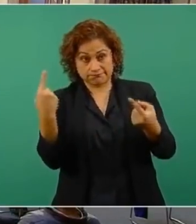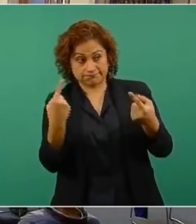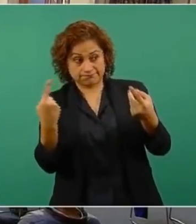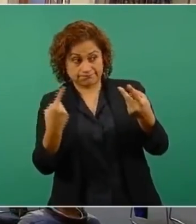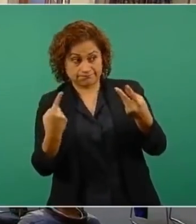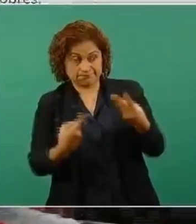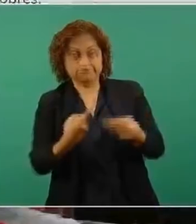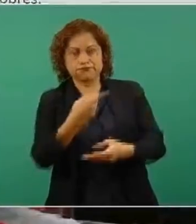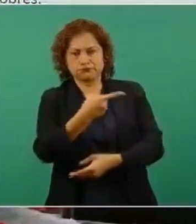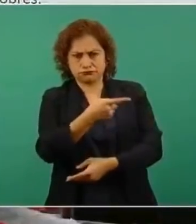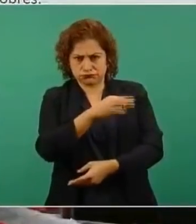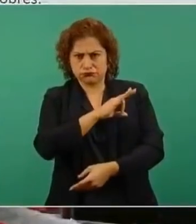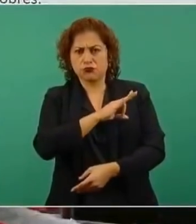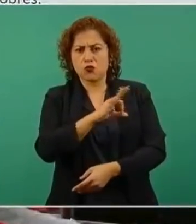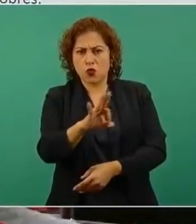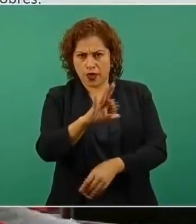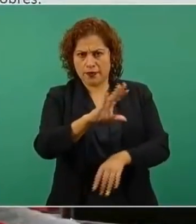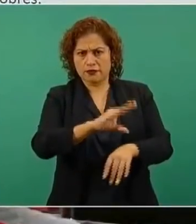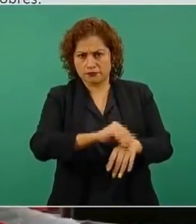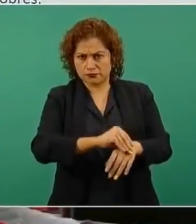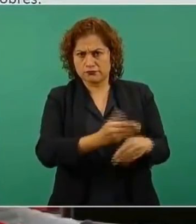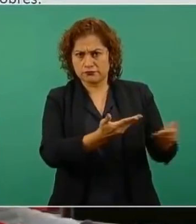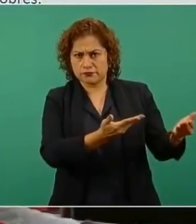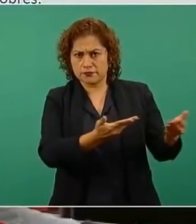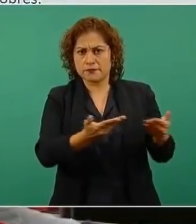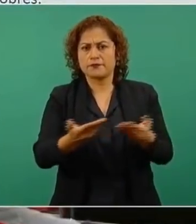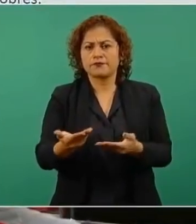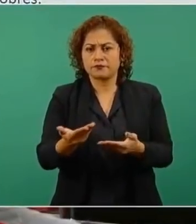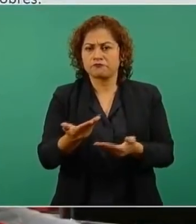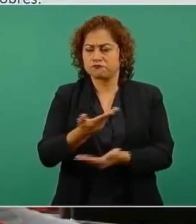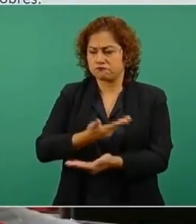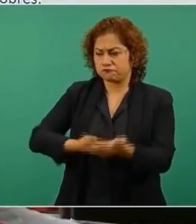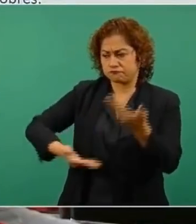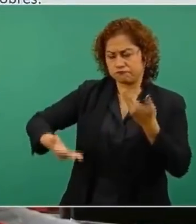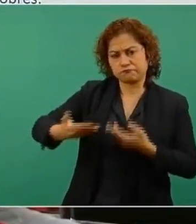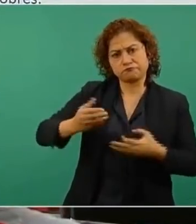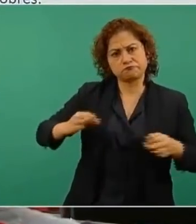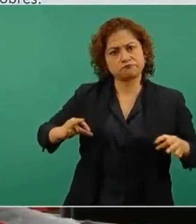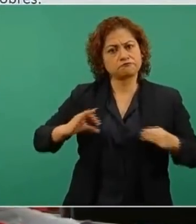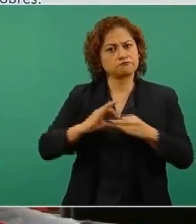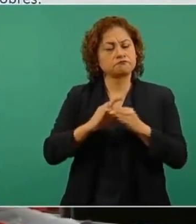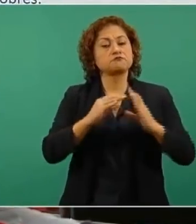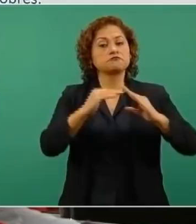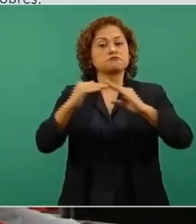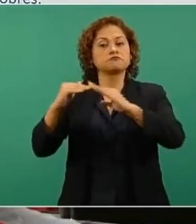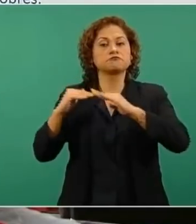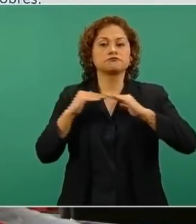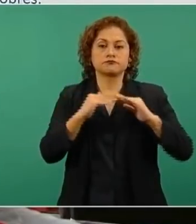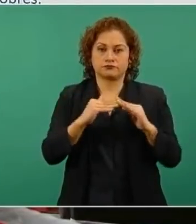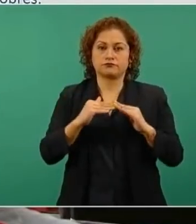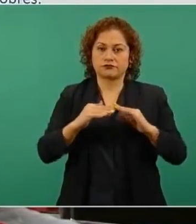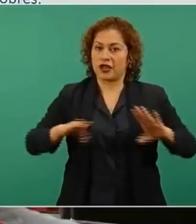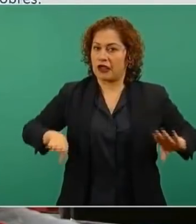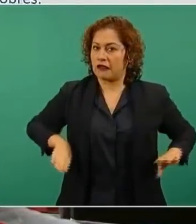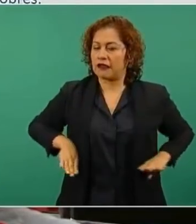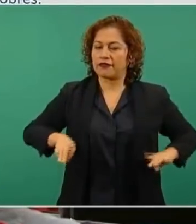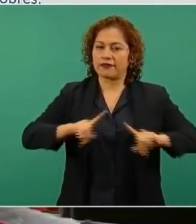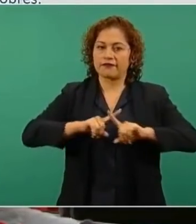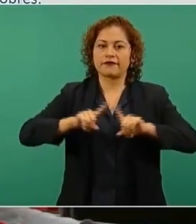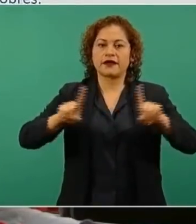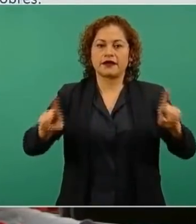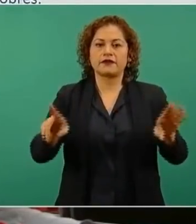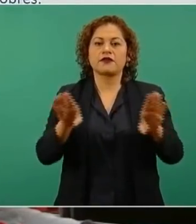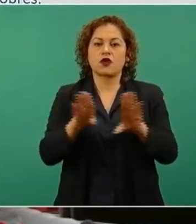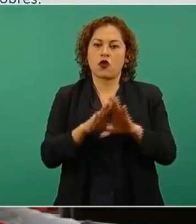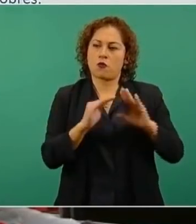puedes transitar, nosotros también podemos coexistir, podemos convivir, pero en otras circunstancias. Y las circunstancias son de